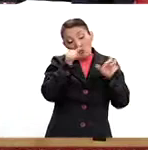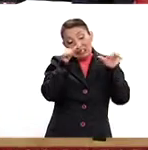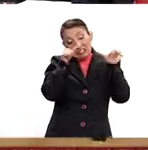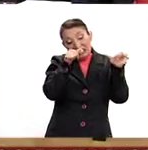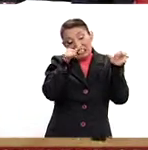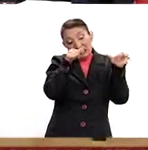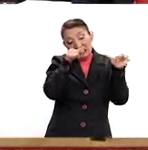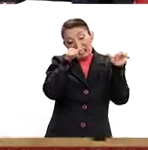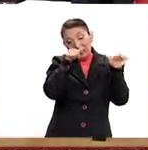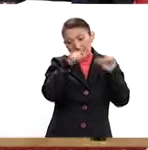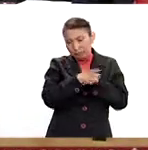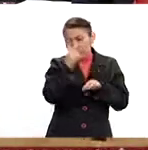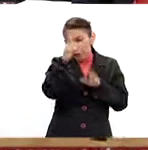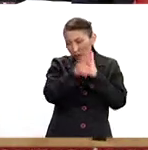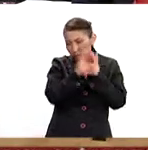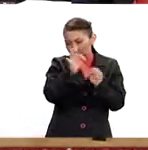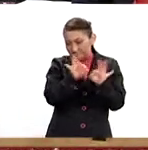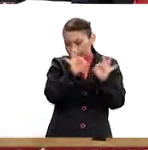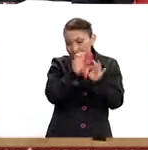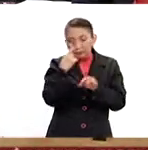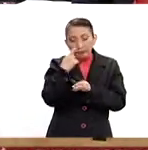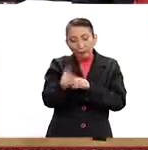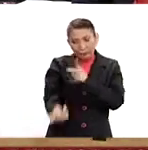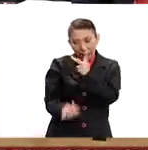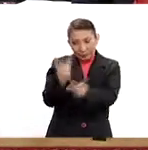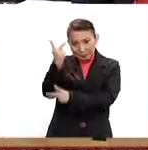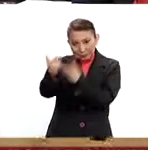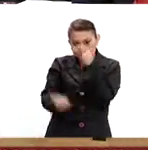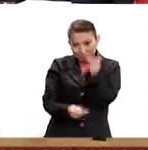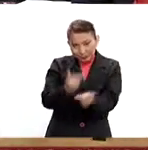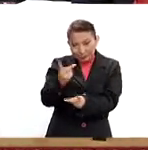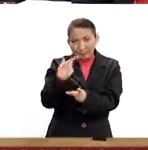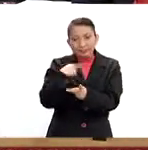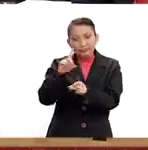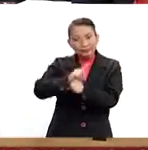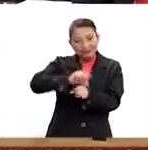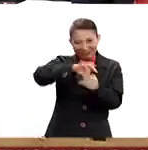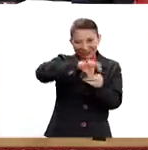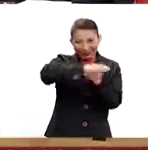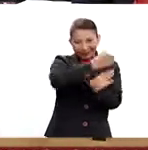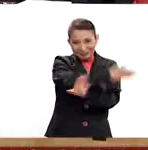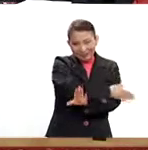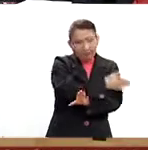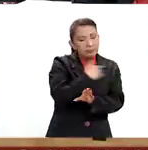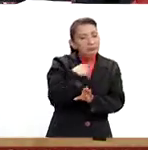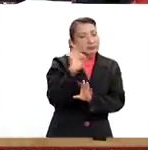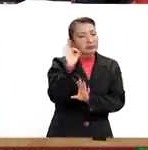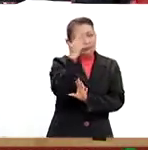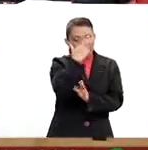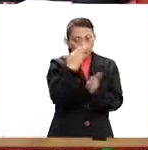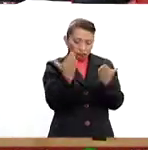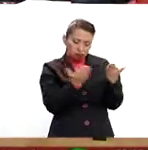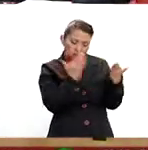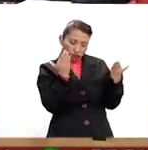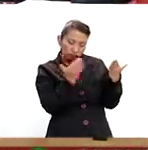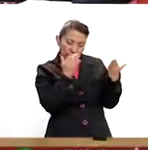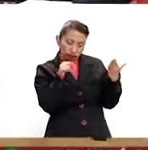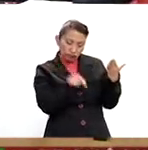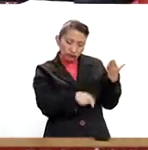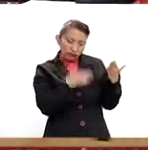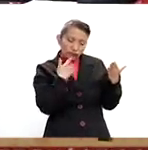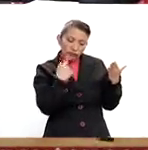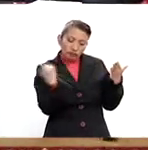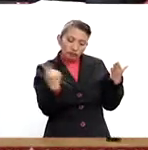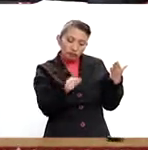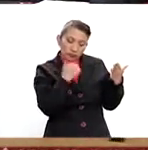pendientes. Un dato interesante, en las encuestas de salida del día de la elección, Si revisamos cuál es un poco el